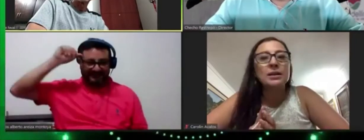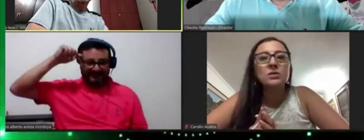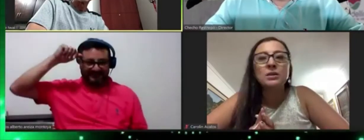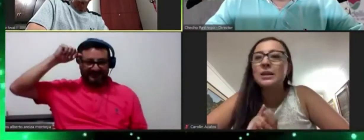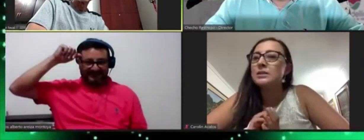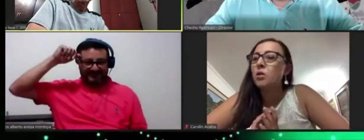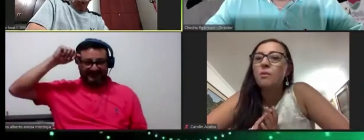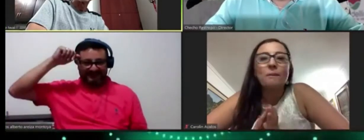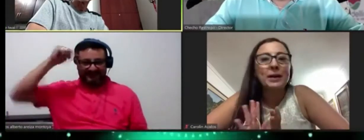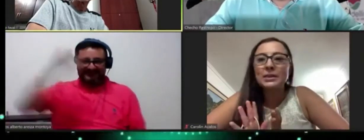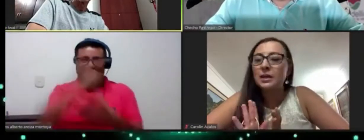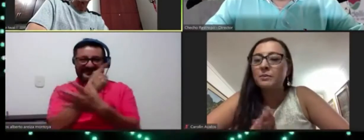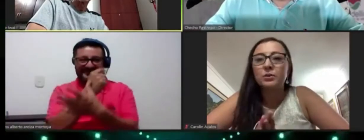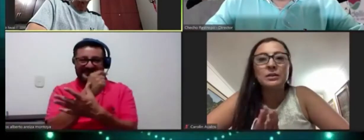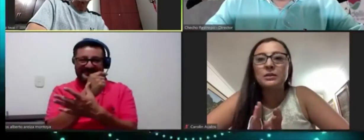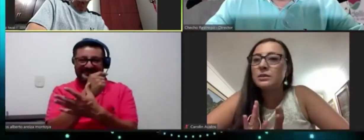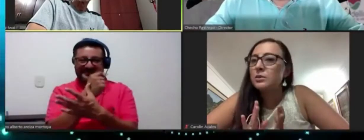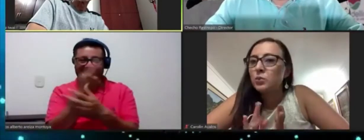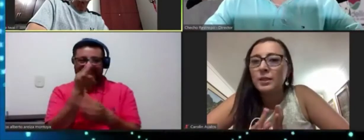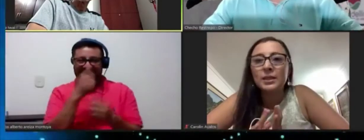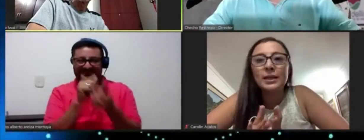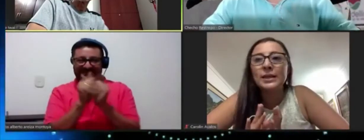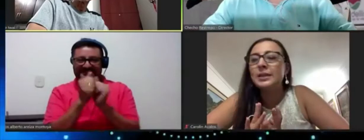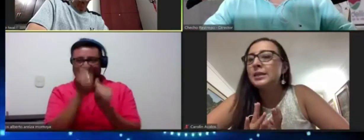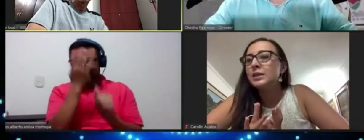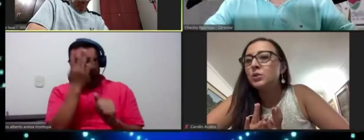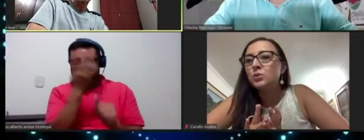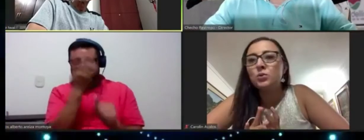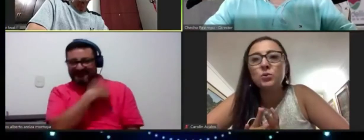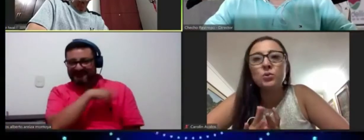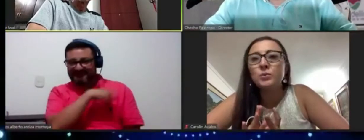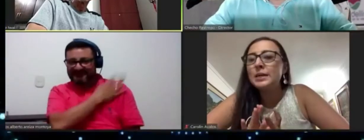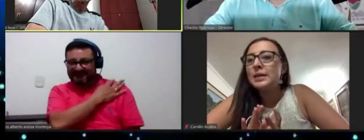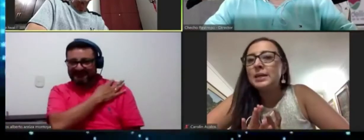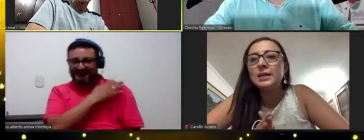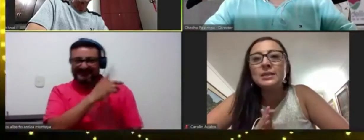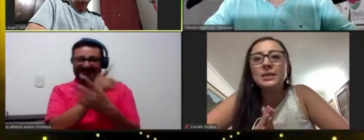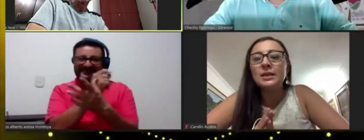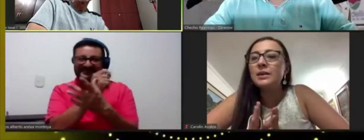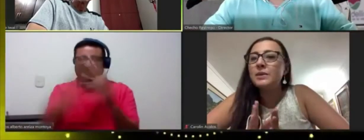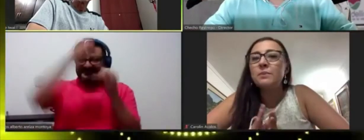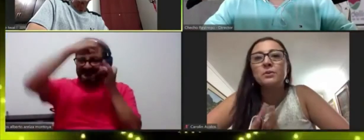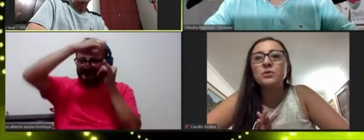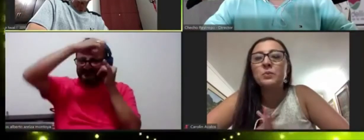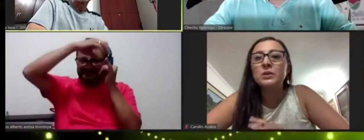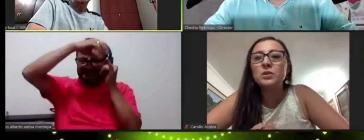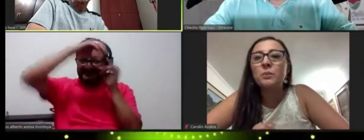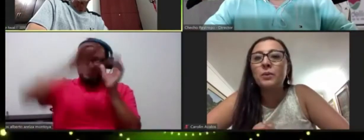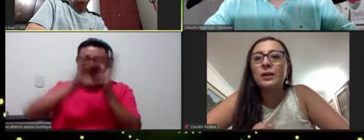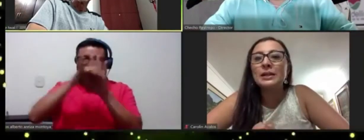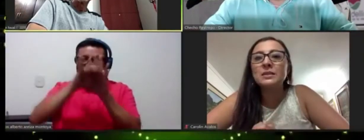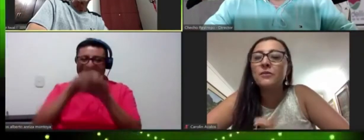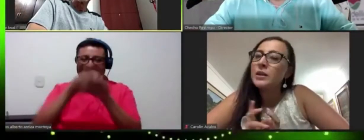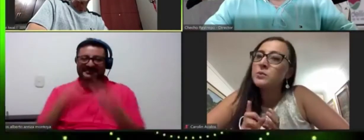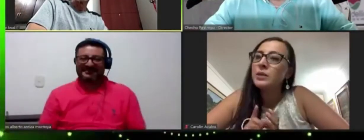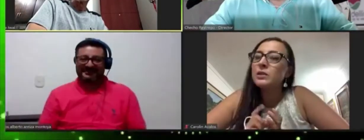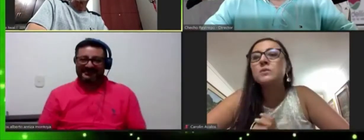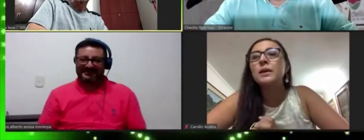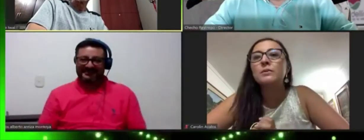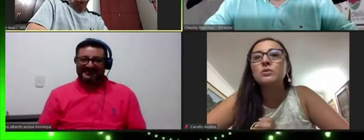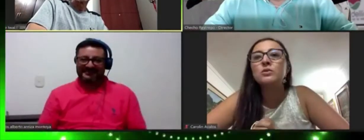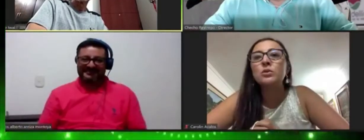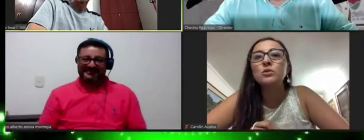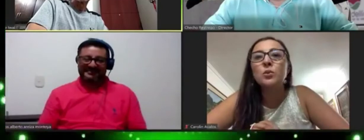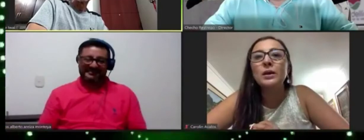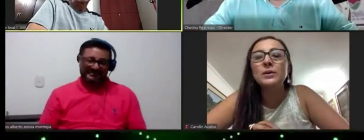redes sociales como Paisa Deportes. Twitter, no. YouTube, Instagram y por supuesto por este Facebook que nos